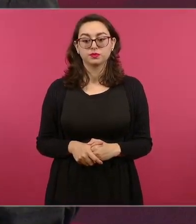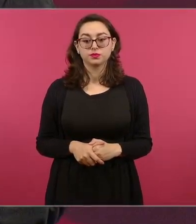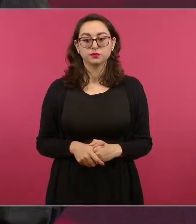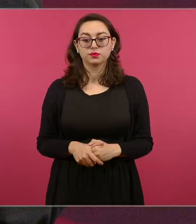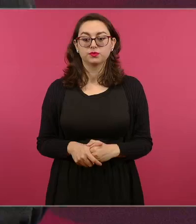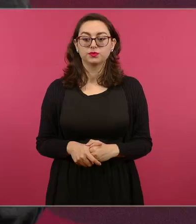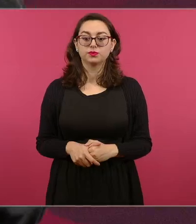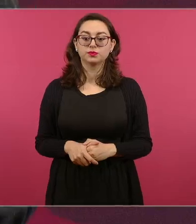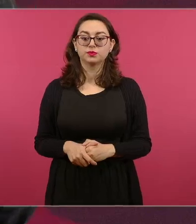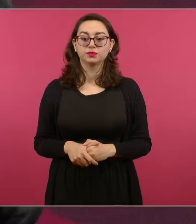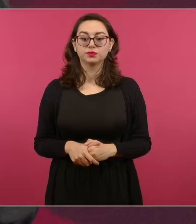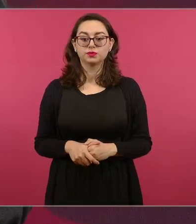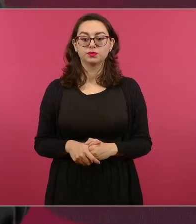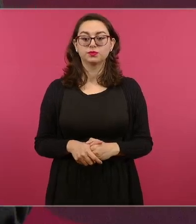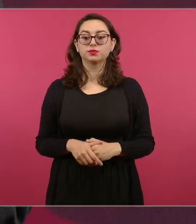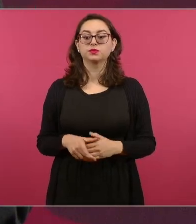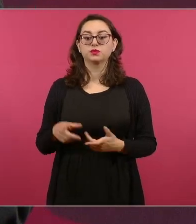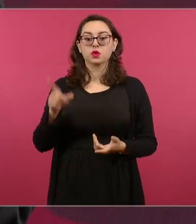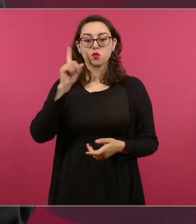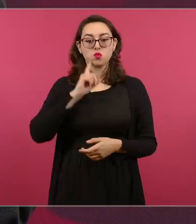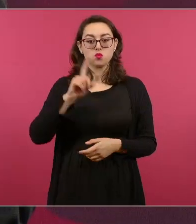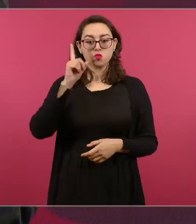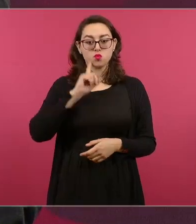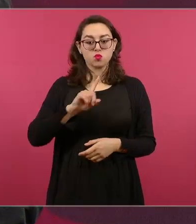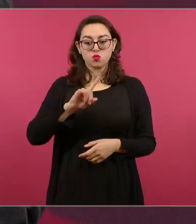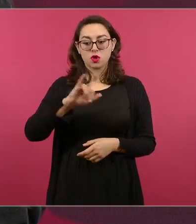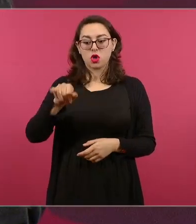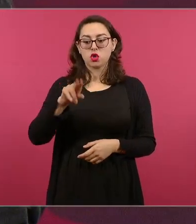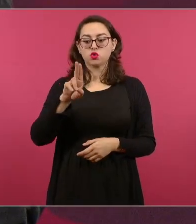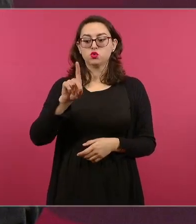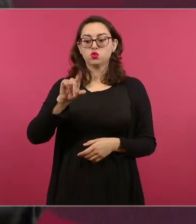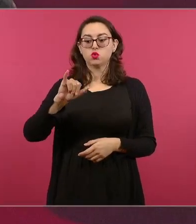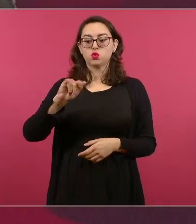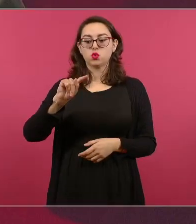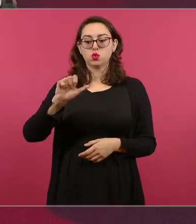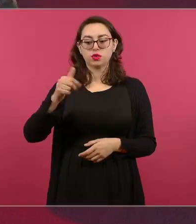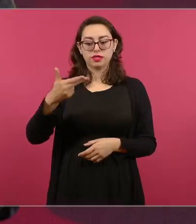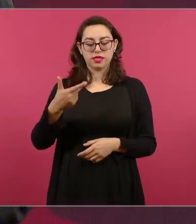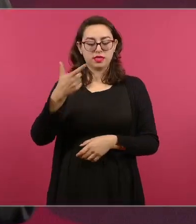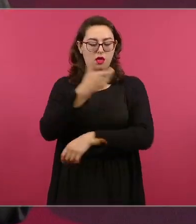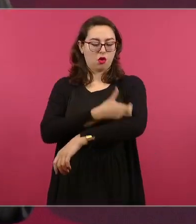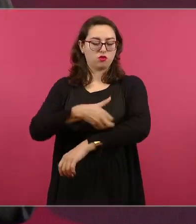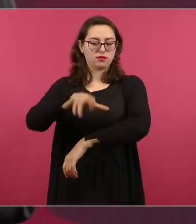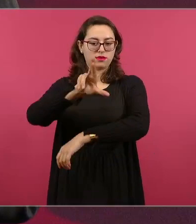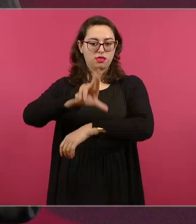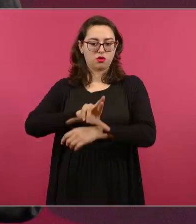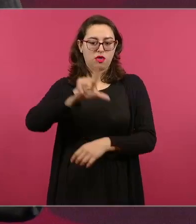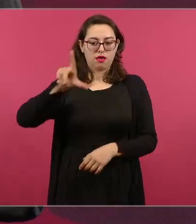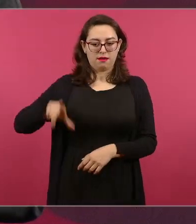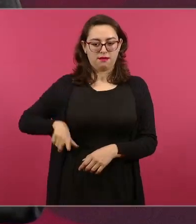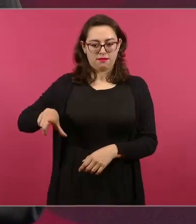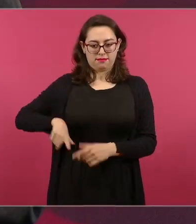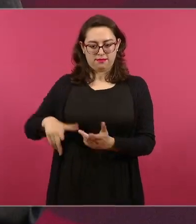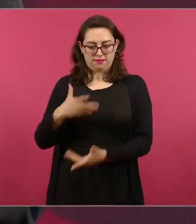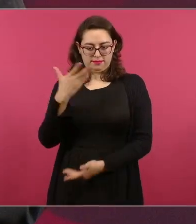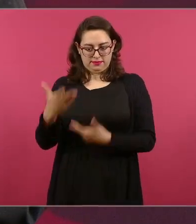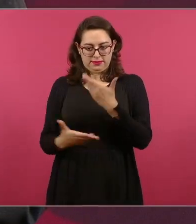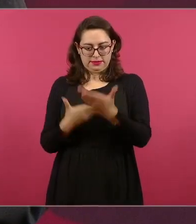los servidores de la nación, Judith, que la estimo mucho, a